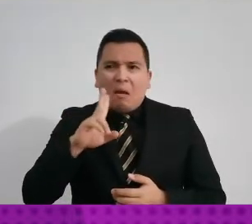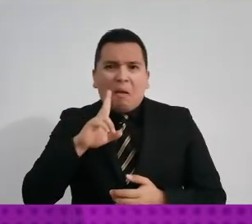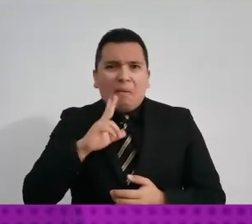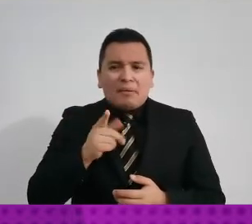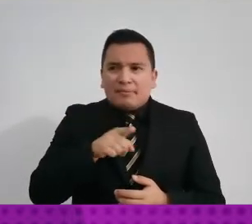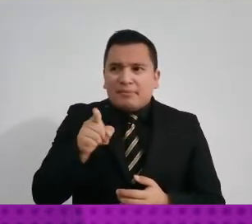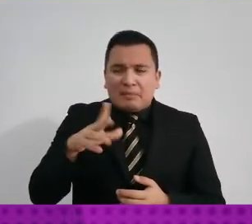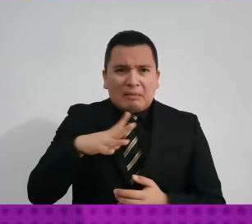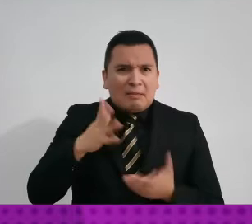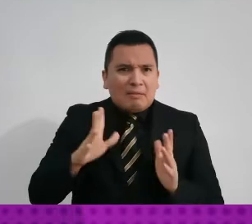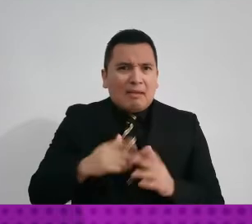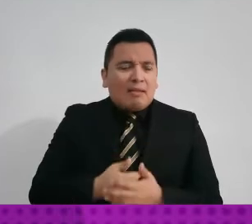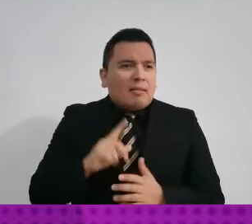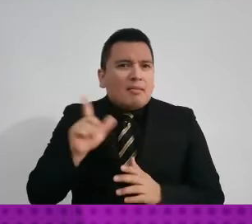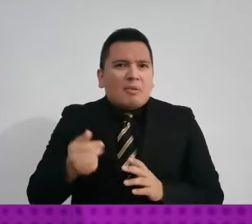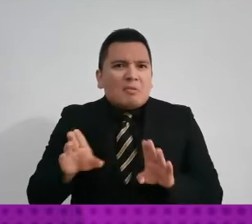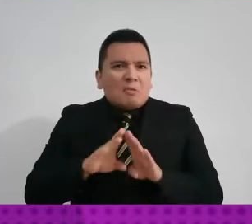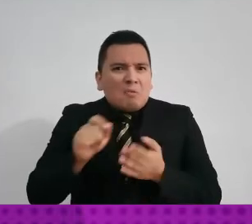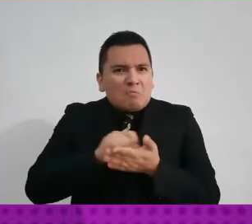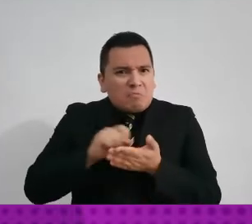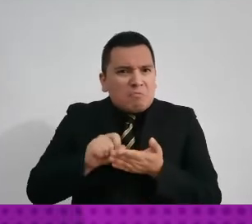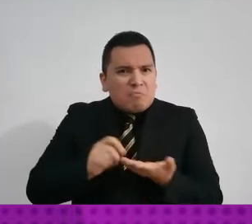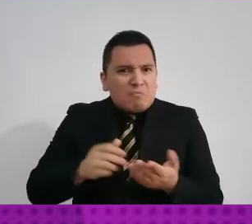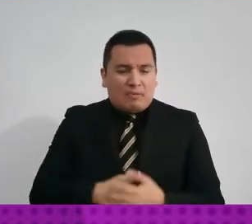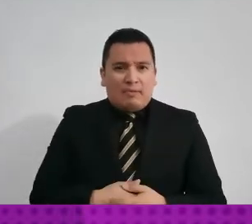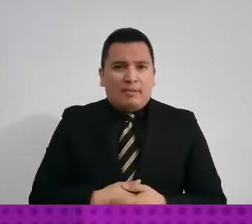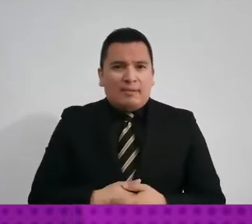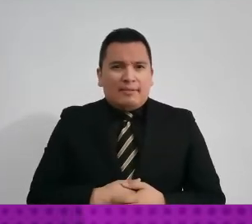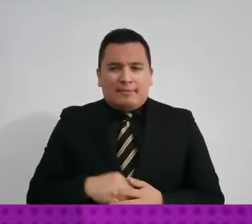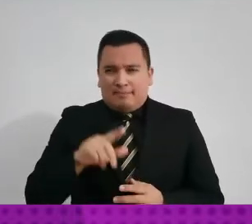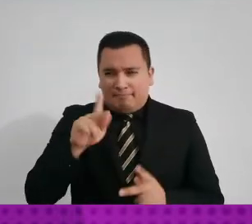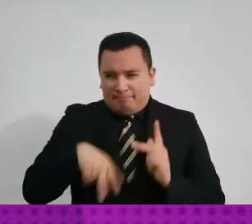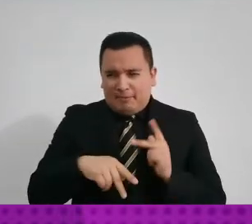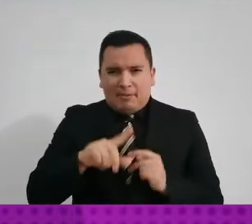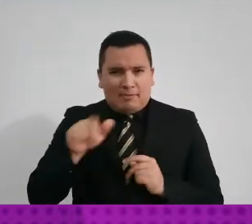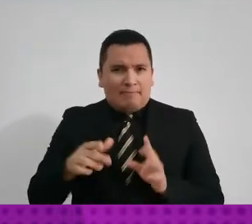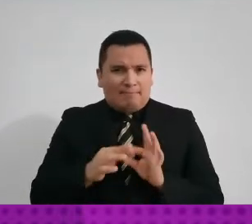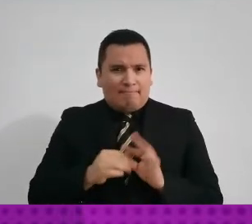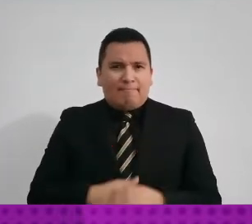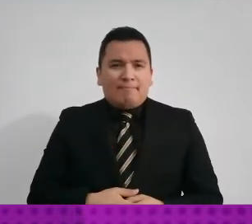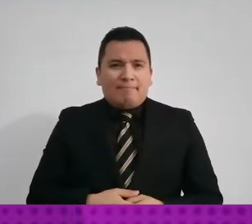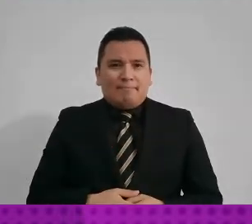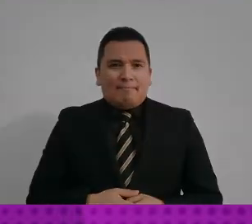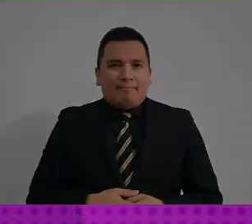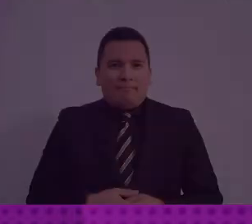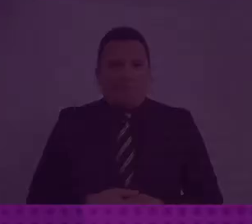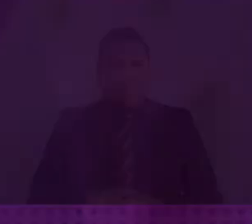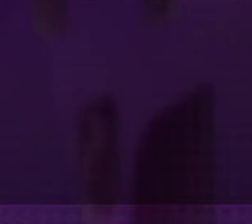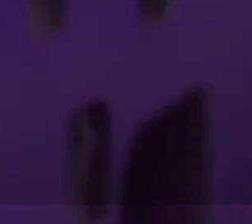y candidatos también por la vía independiente, pero hasta ese determinado plazo. ¿Qué le parece si vamos a esta pausa y ya